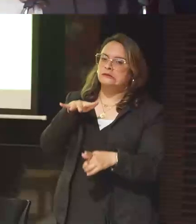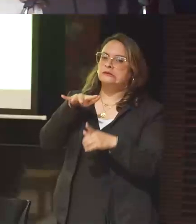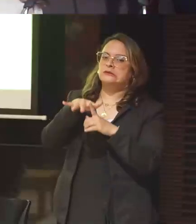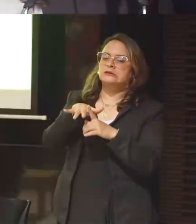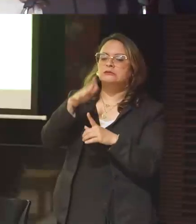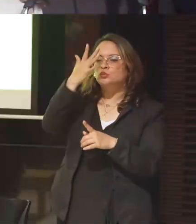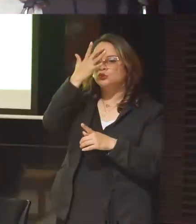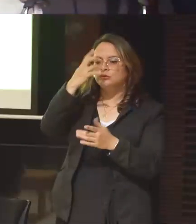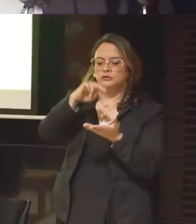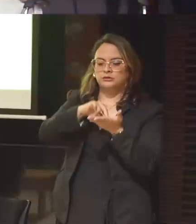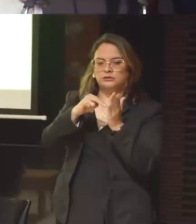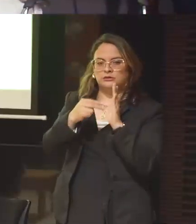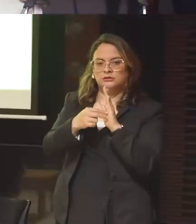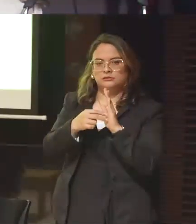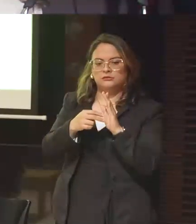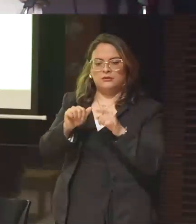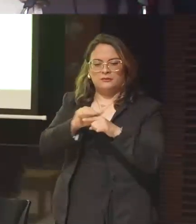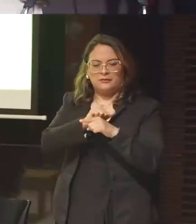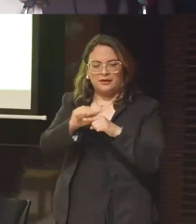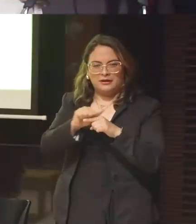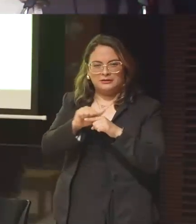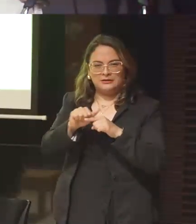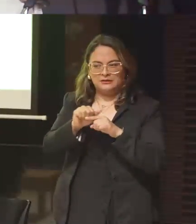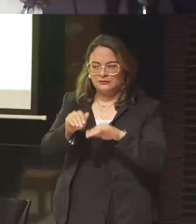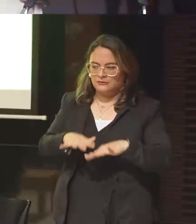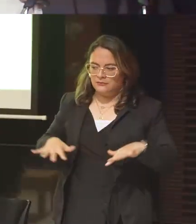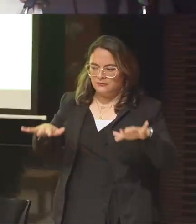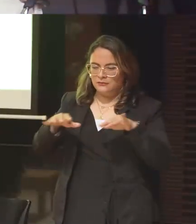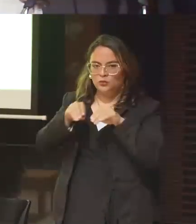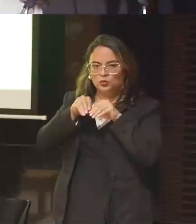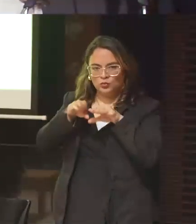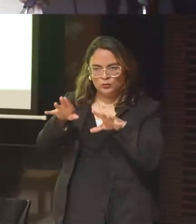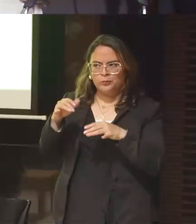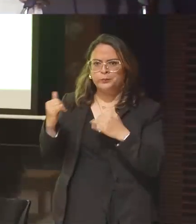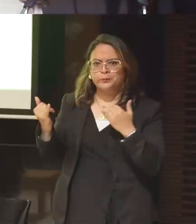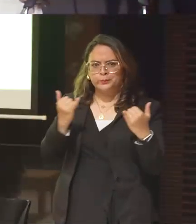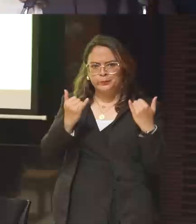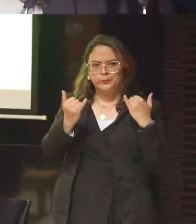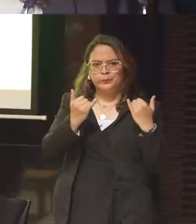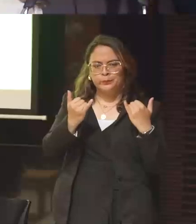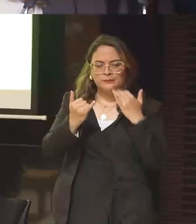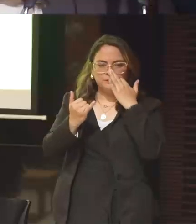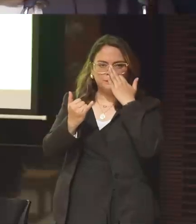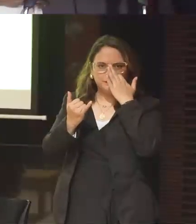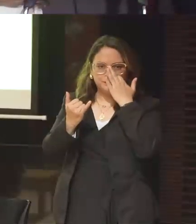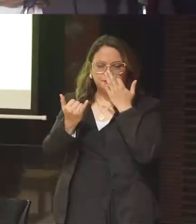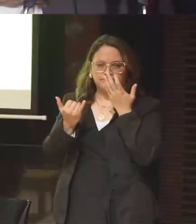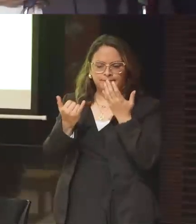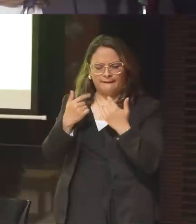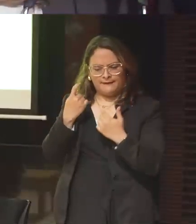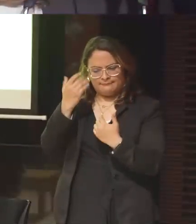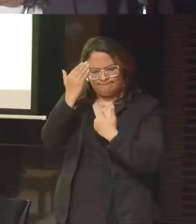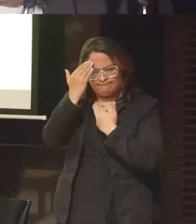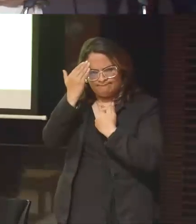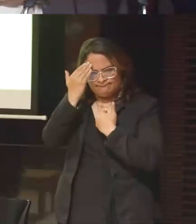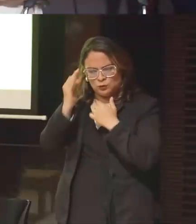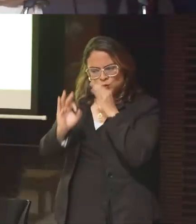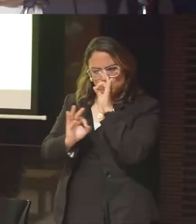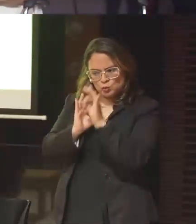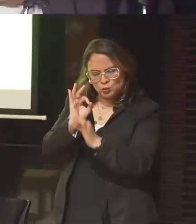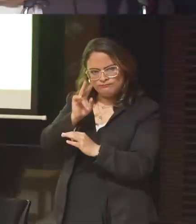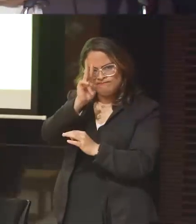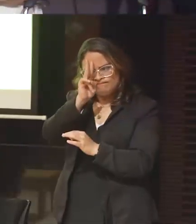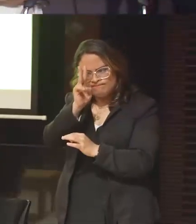no sé, por ejemplo, temas como el espacio público hoy en día, en donde vemos que, otra vez, en la no conciencia de lo público, el no respeto de lo